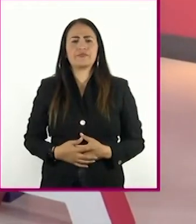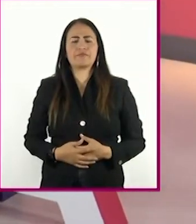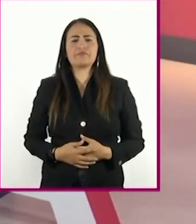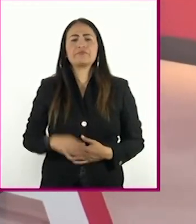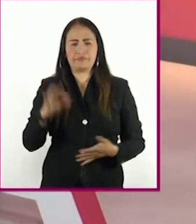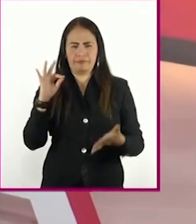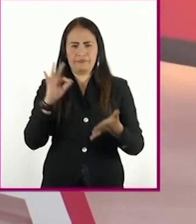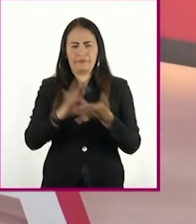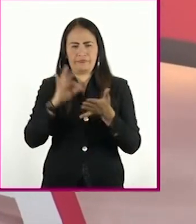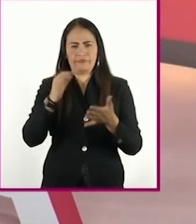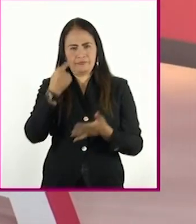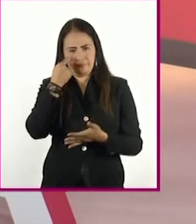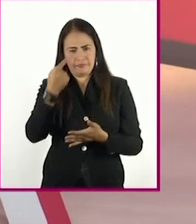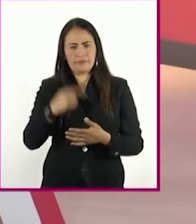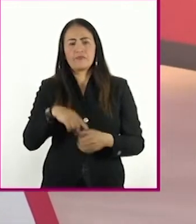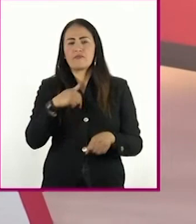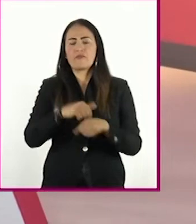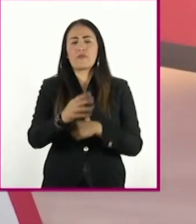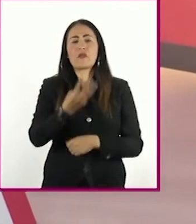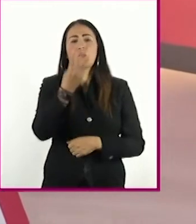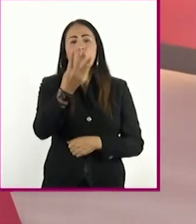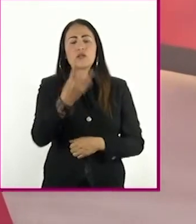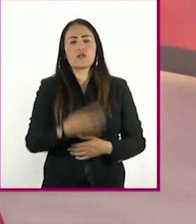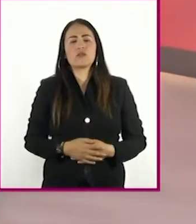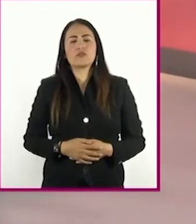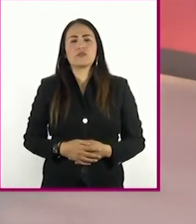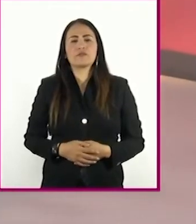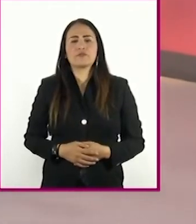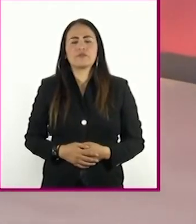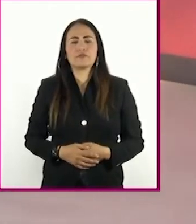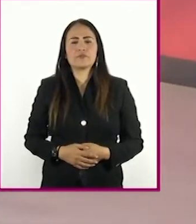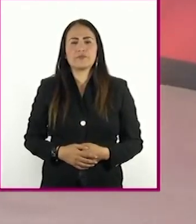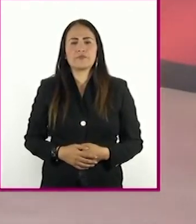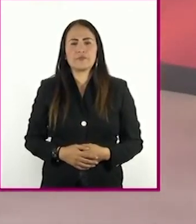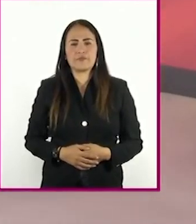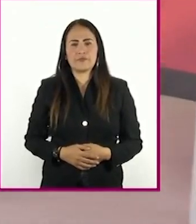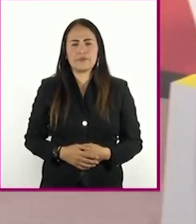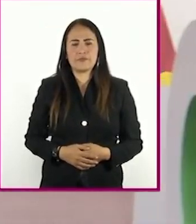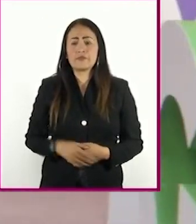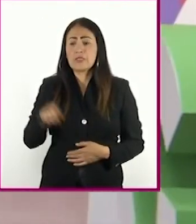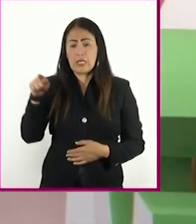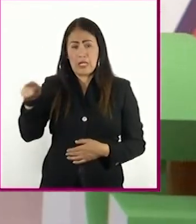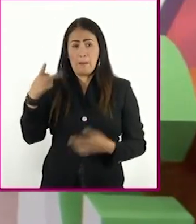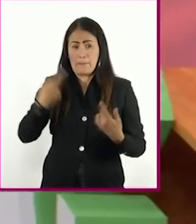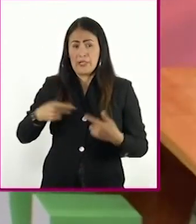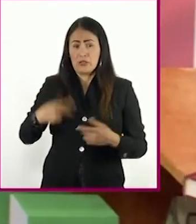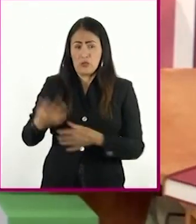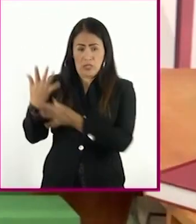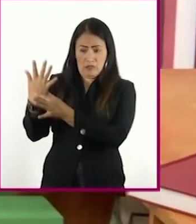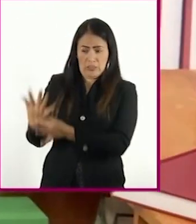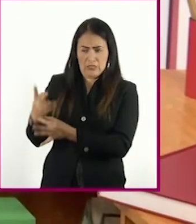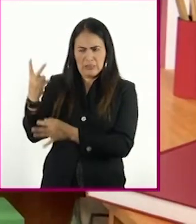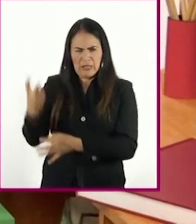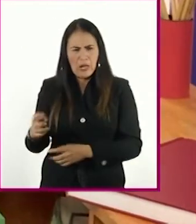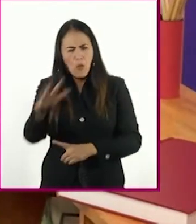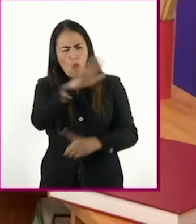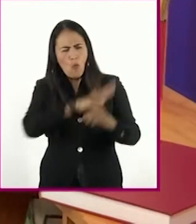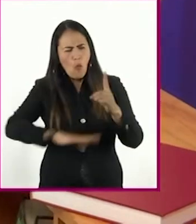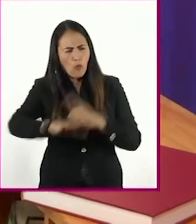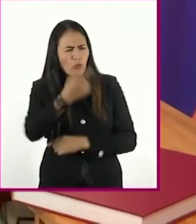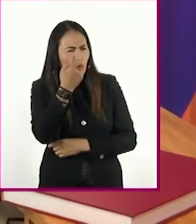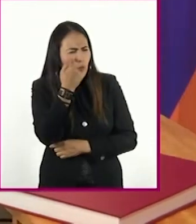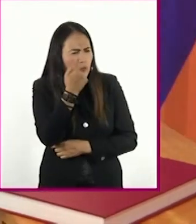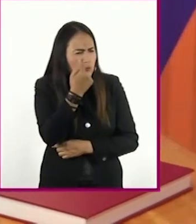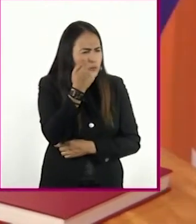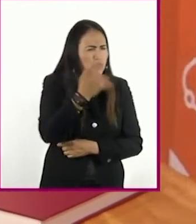siguiente punto. Cuarto, intentar comprender cómo está viendo el mundo el autor, cómo concibe los escenarios de